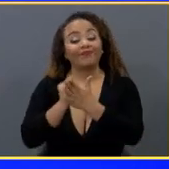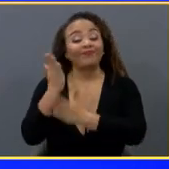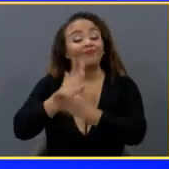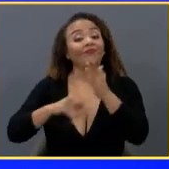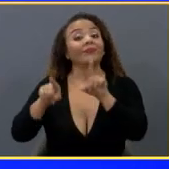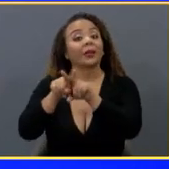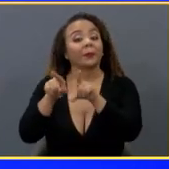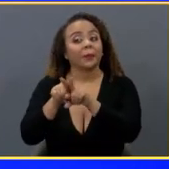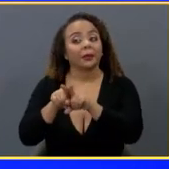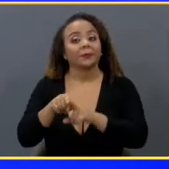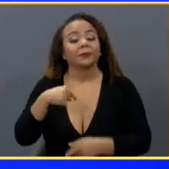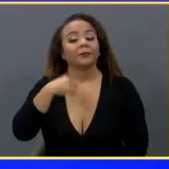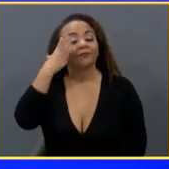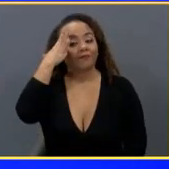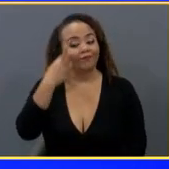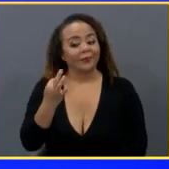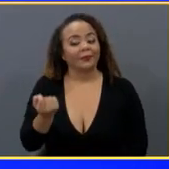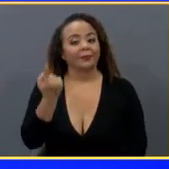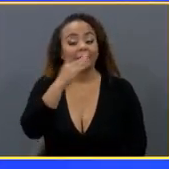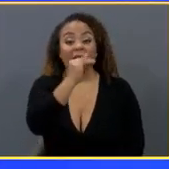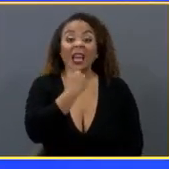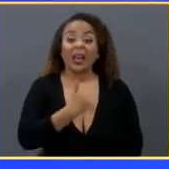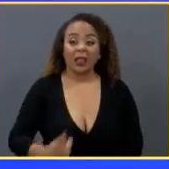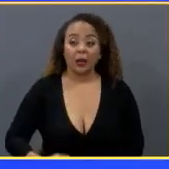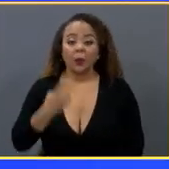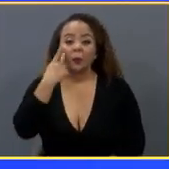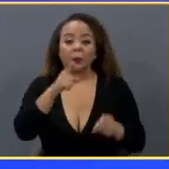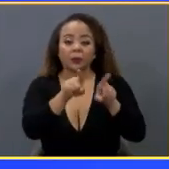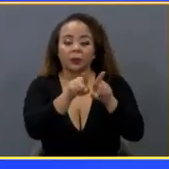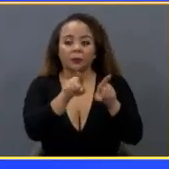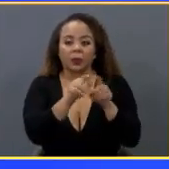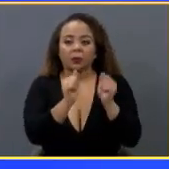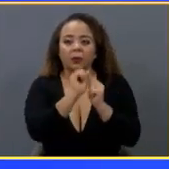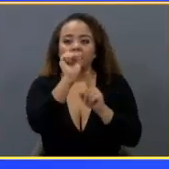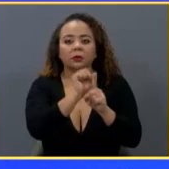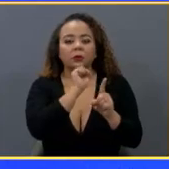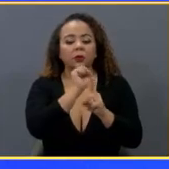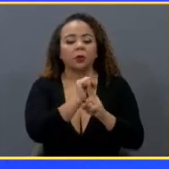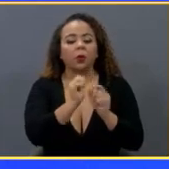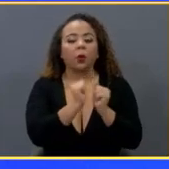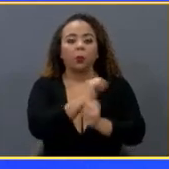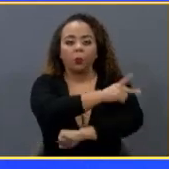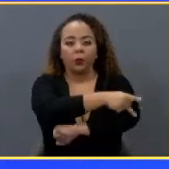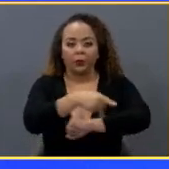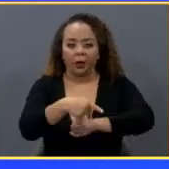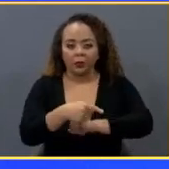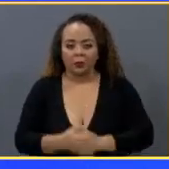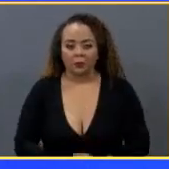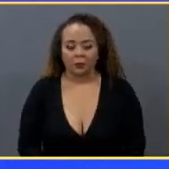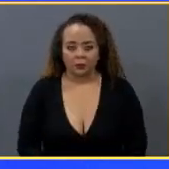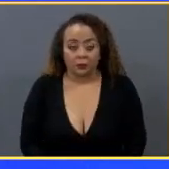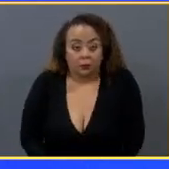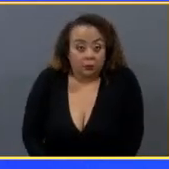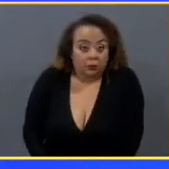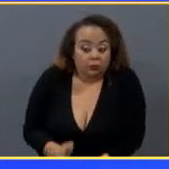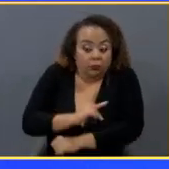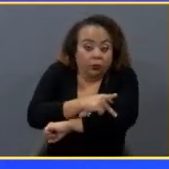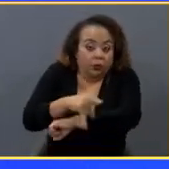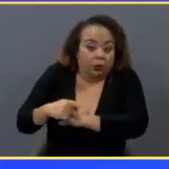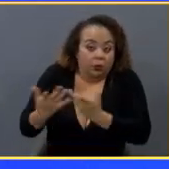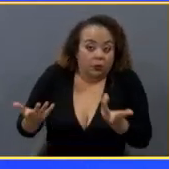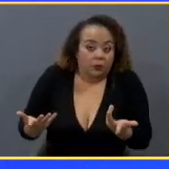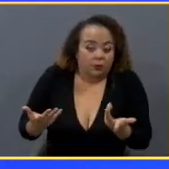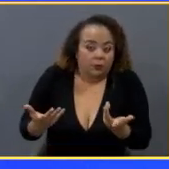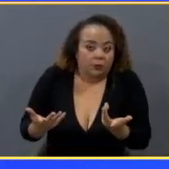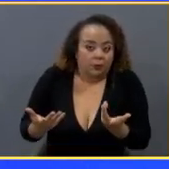que, yo creo que comprender. Bueno, y Herediano lo vemos incluso con la situación que vive ahora con Punta Arenas. Punta Arenas, a ver, le